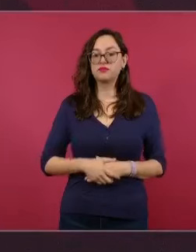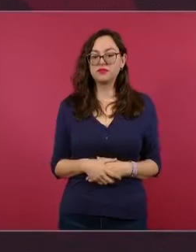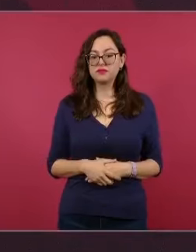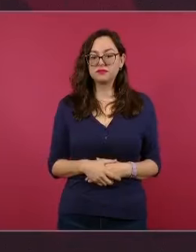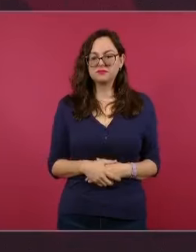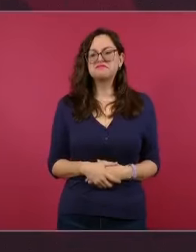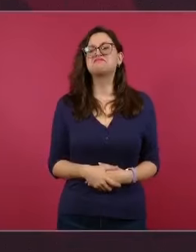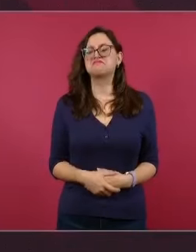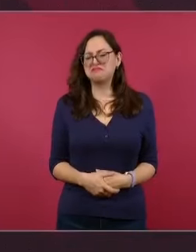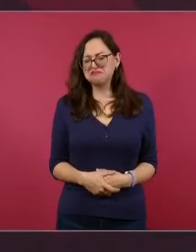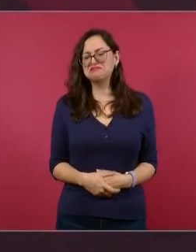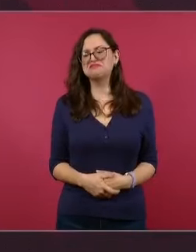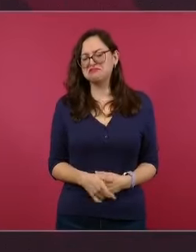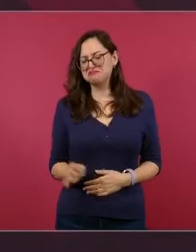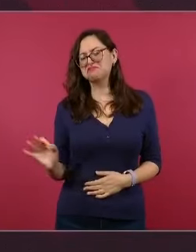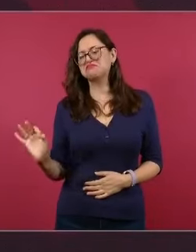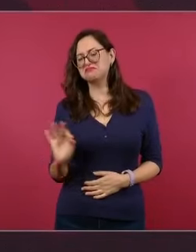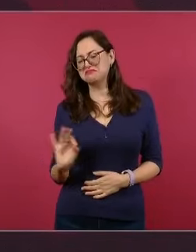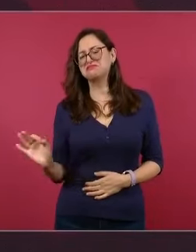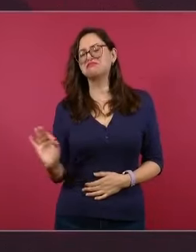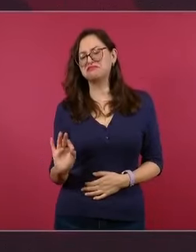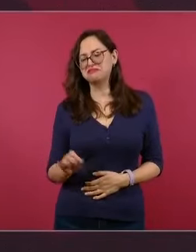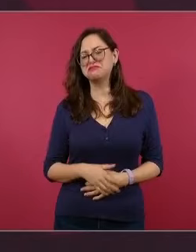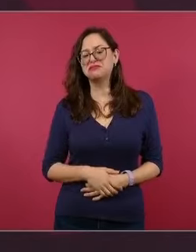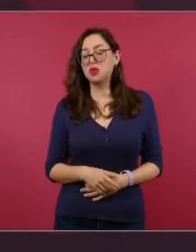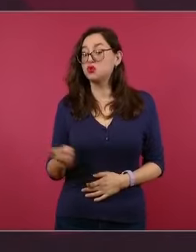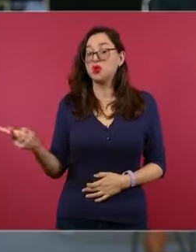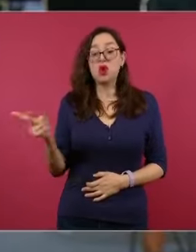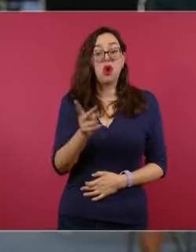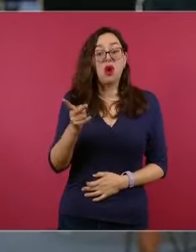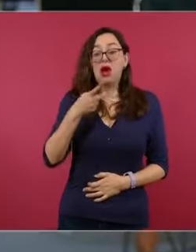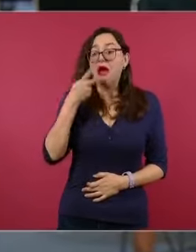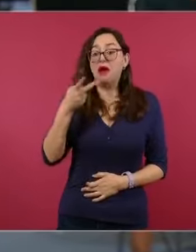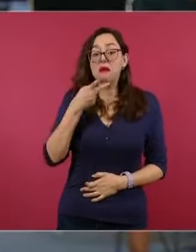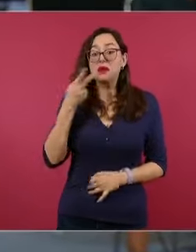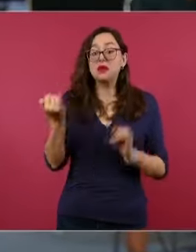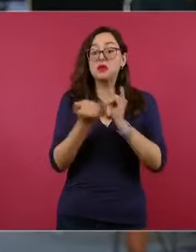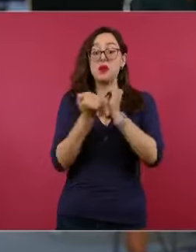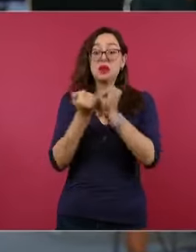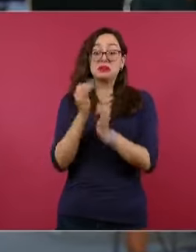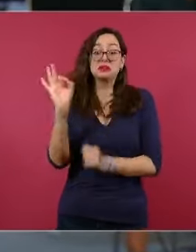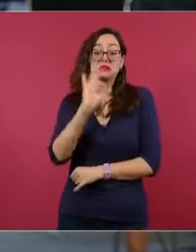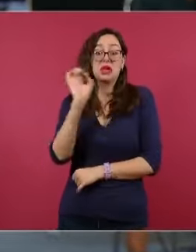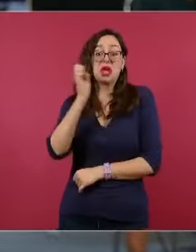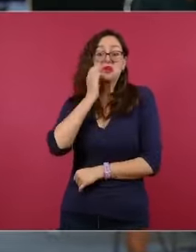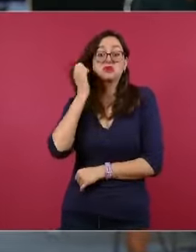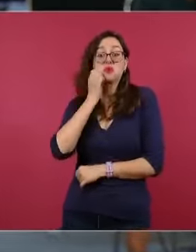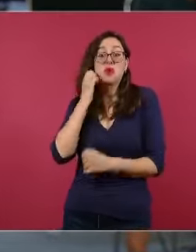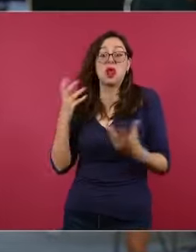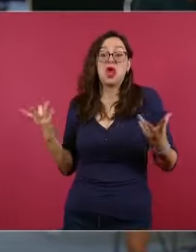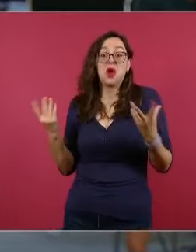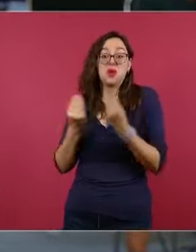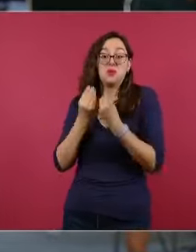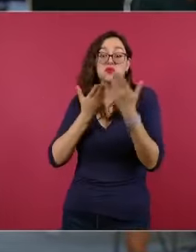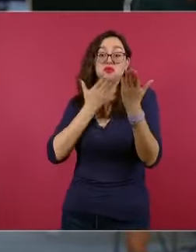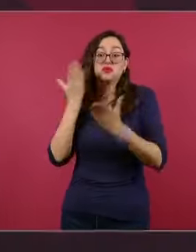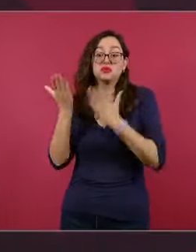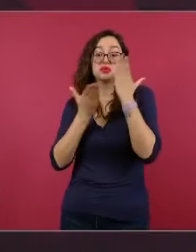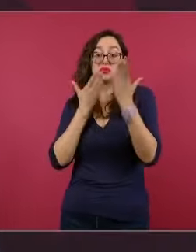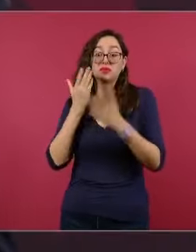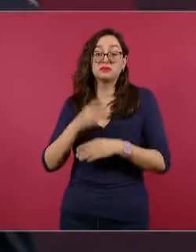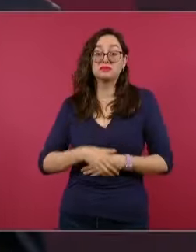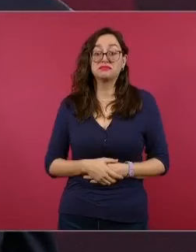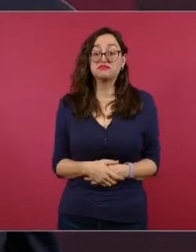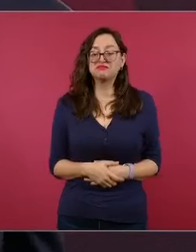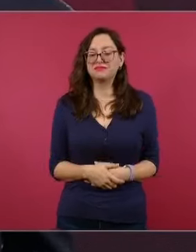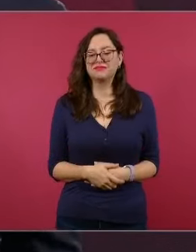agarró puede ser puede ser puede ser hay otra que repiten también igual dije yo pues se han de ha educado juntos porque cómo cómo repite las nuevas frases de